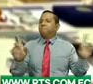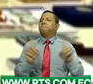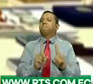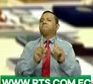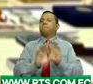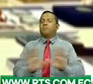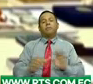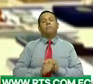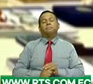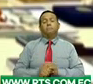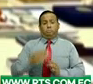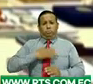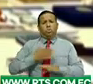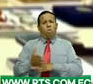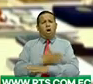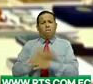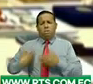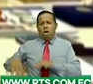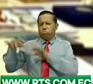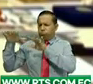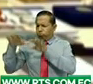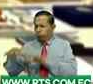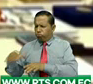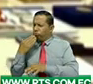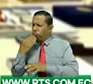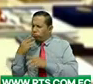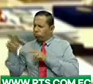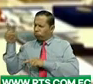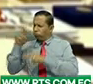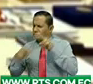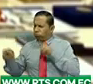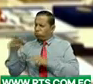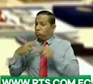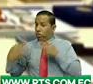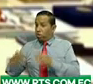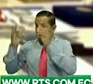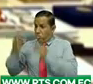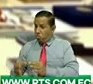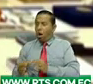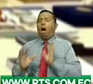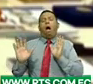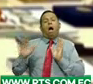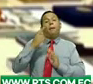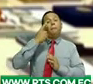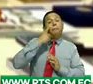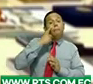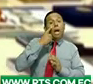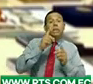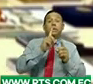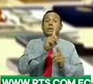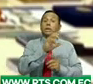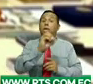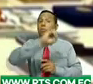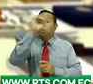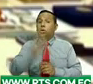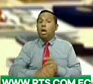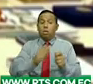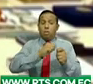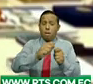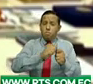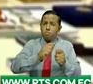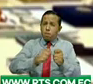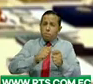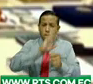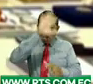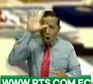cálculos y proyecciones estimadas en el sentido de que una vez que se contabilice el 100% de los votos, no